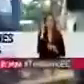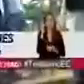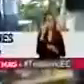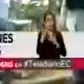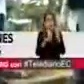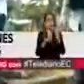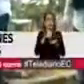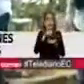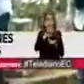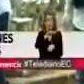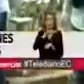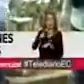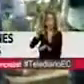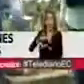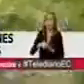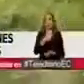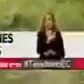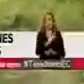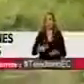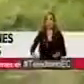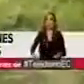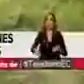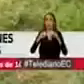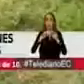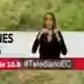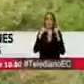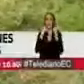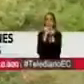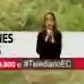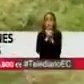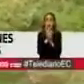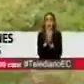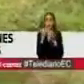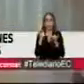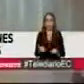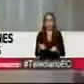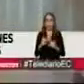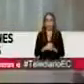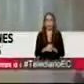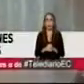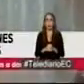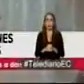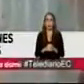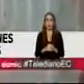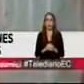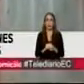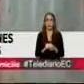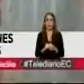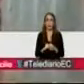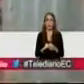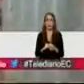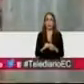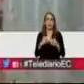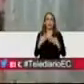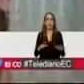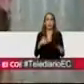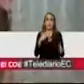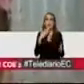que entregó el presidente de la Asamblea, César Litardo, en esta provincia. Yo lo veo algo para nosotros,